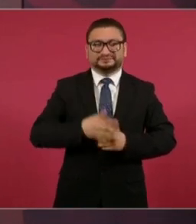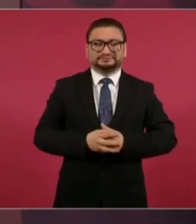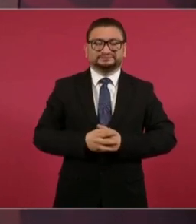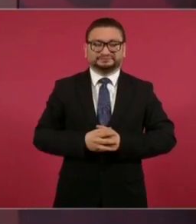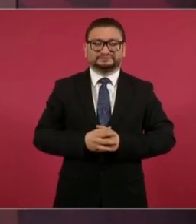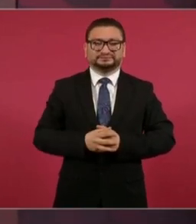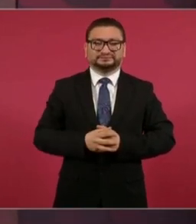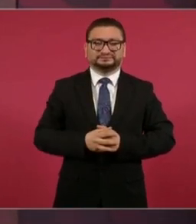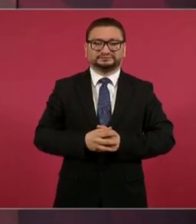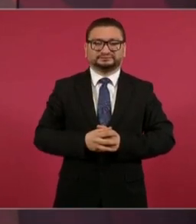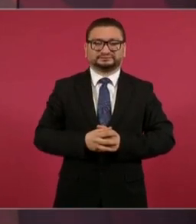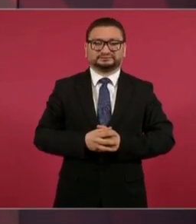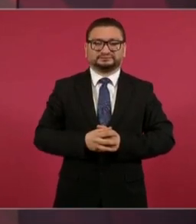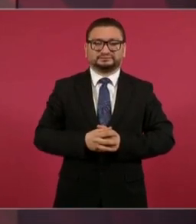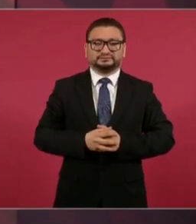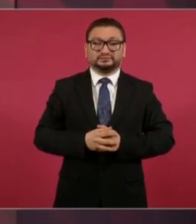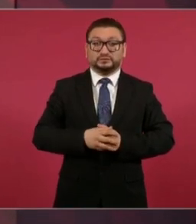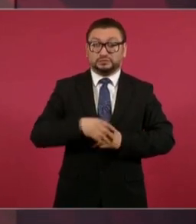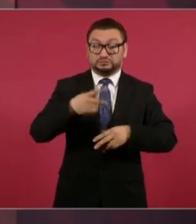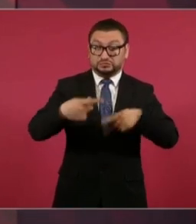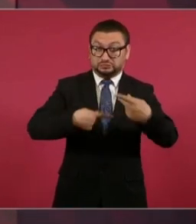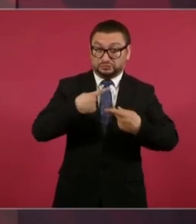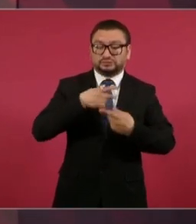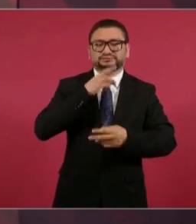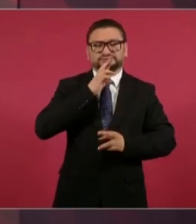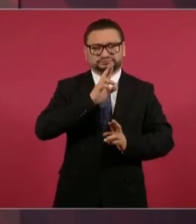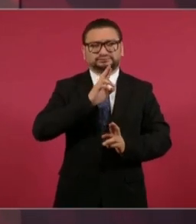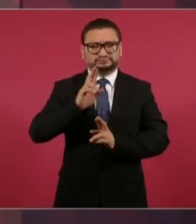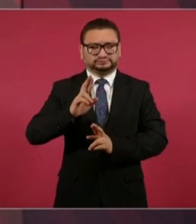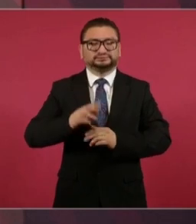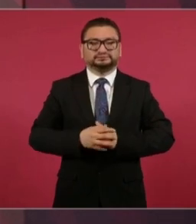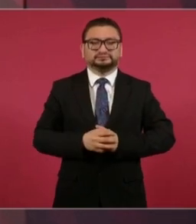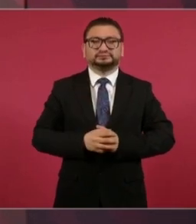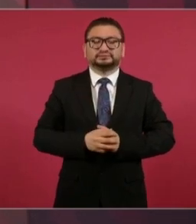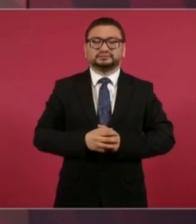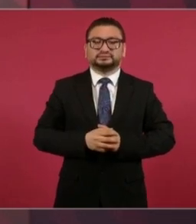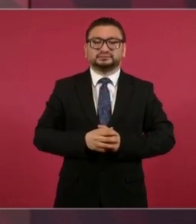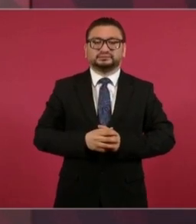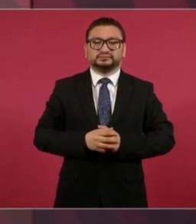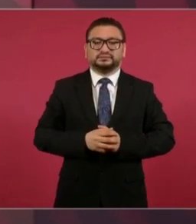respuestas a a a dar respuestas a preguntas y